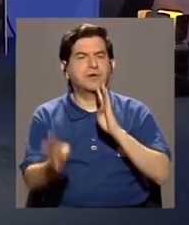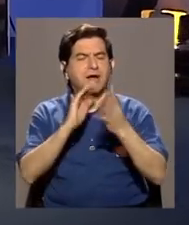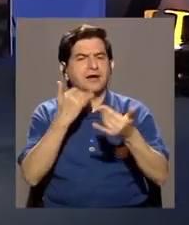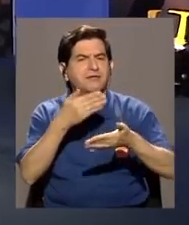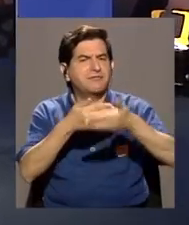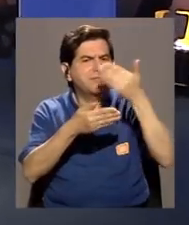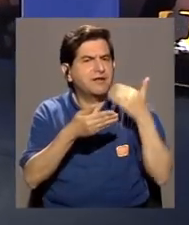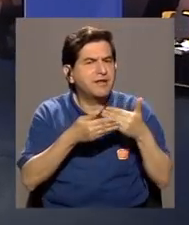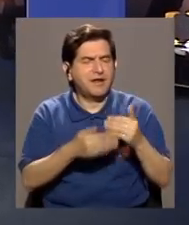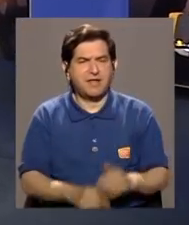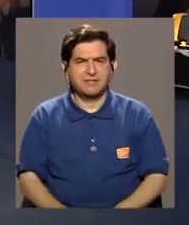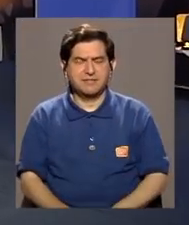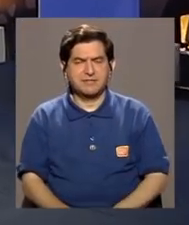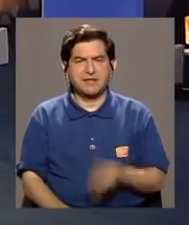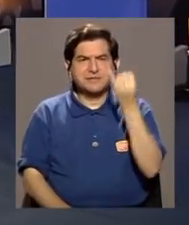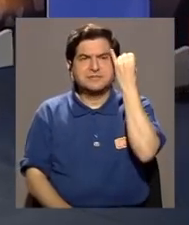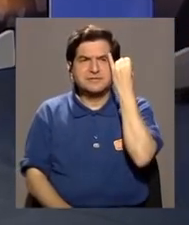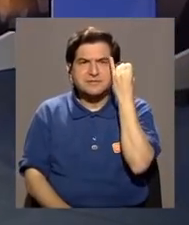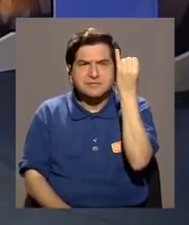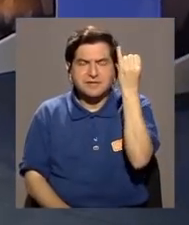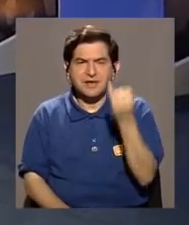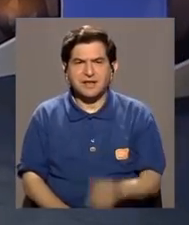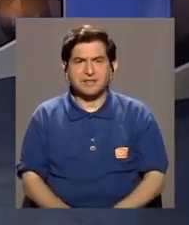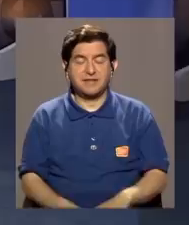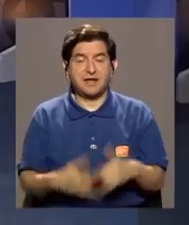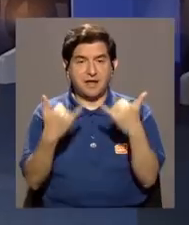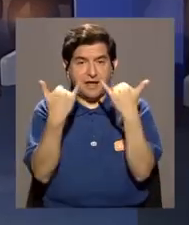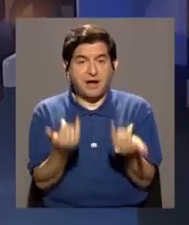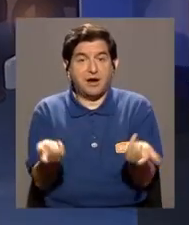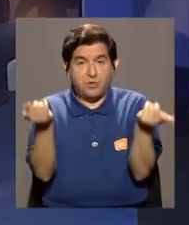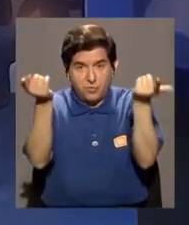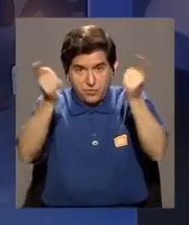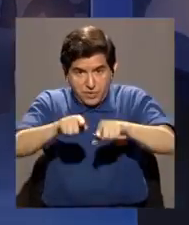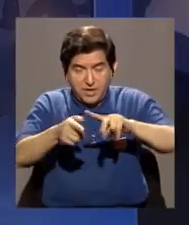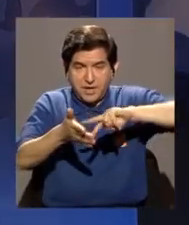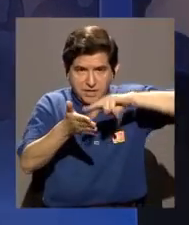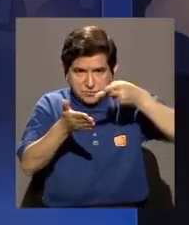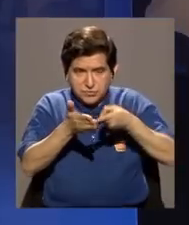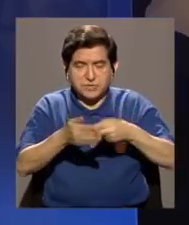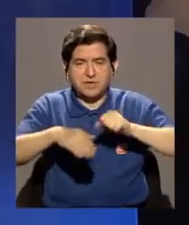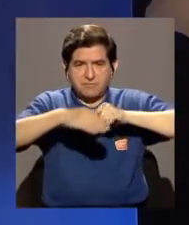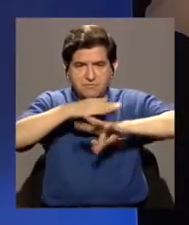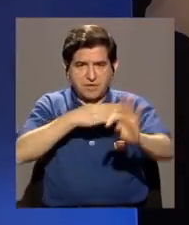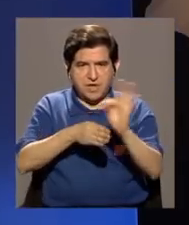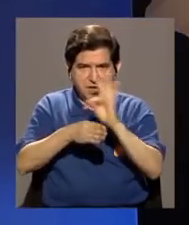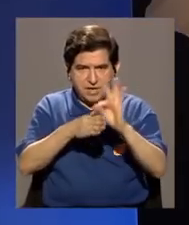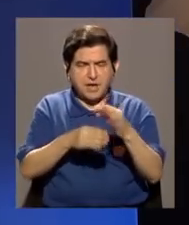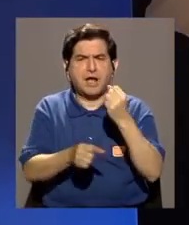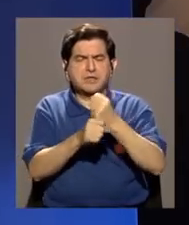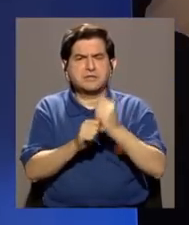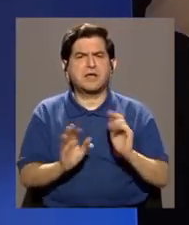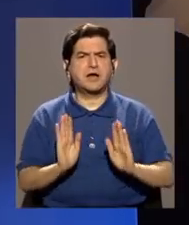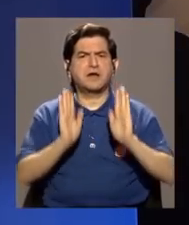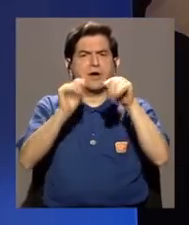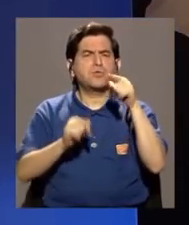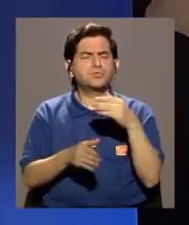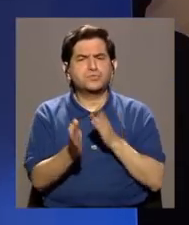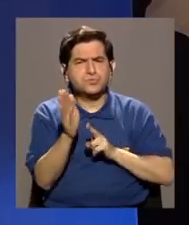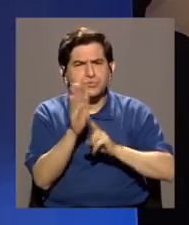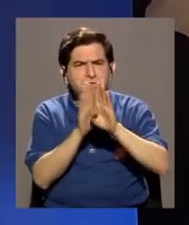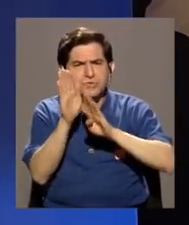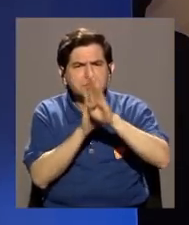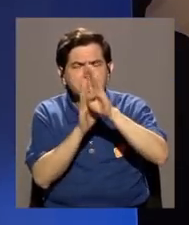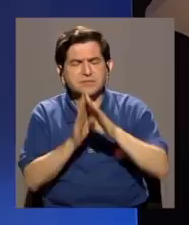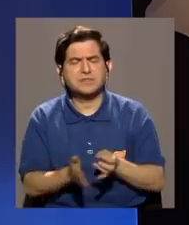que hablábamos un poquito sobre todo el planteamiento de lo que en este caso se ha significado el aborto terapéutico hay un trabajo extraordinario que usted viene